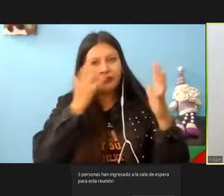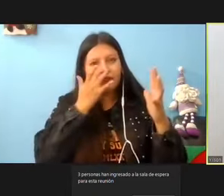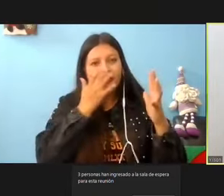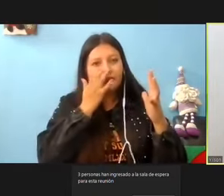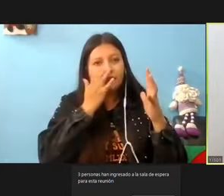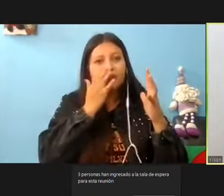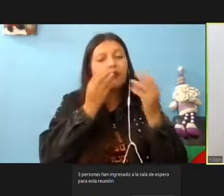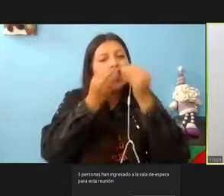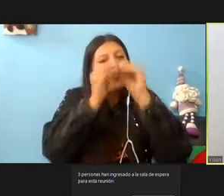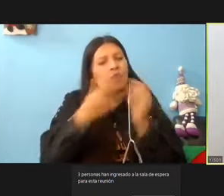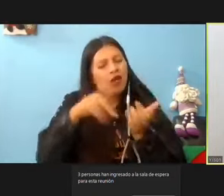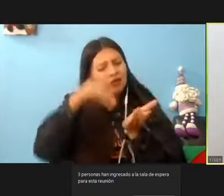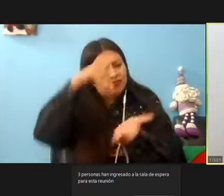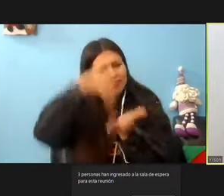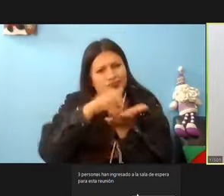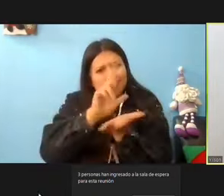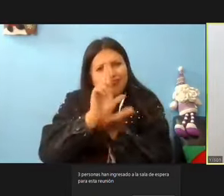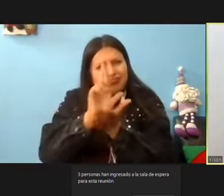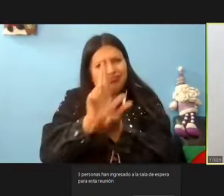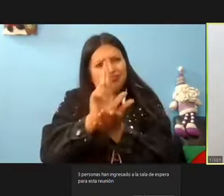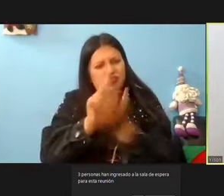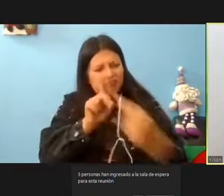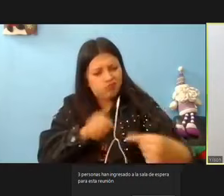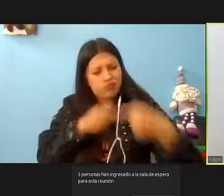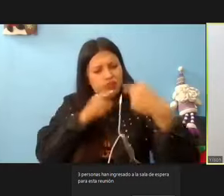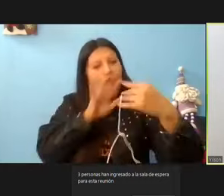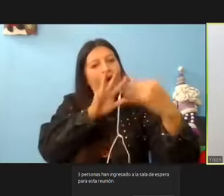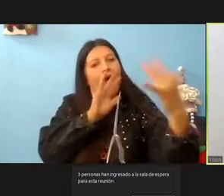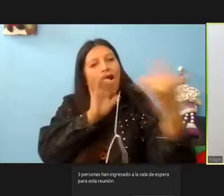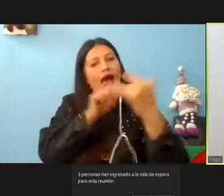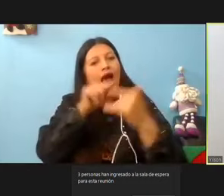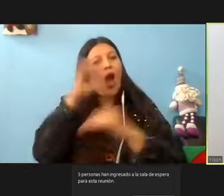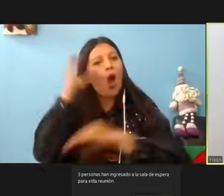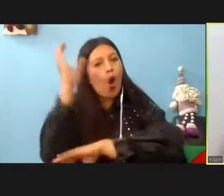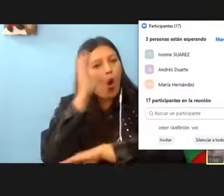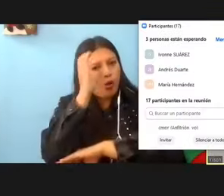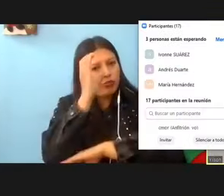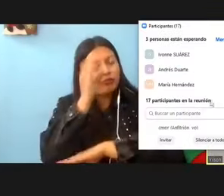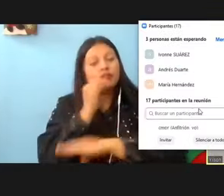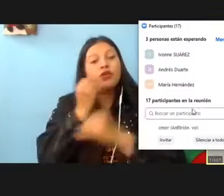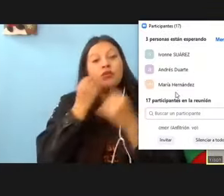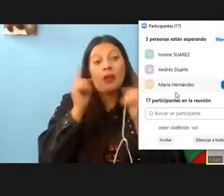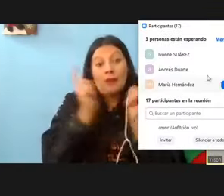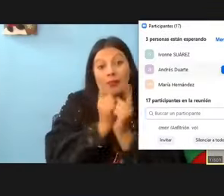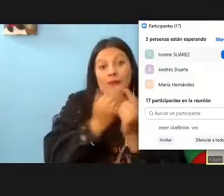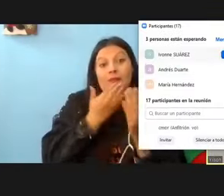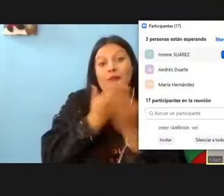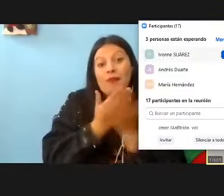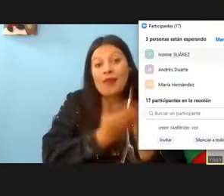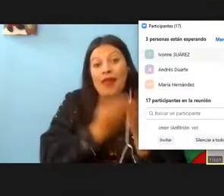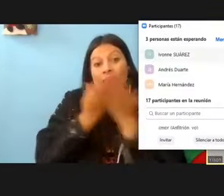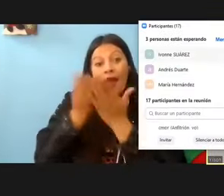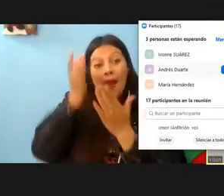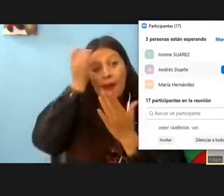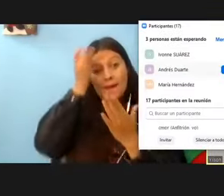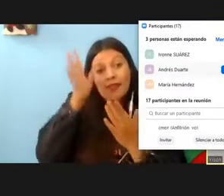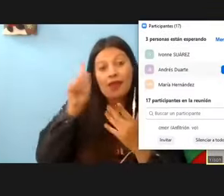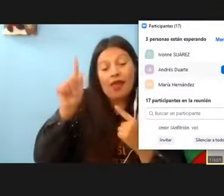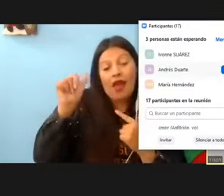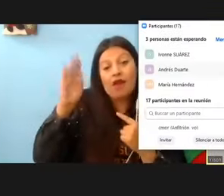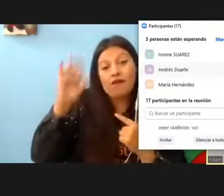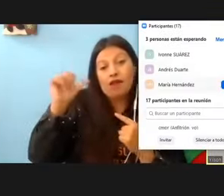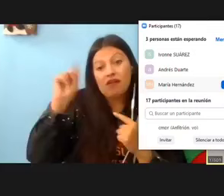mecanismos de resistencia contra la guerra en Colombia. Yo dejaría ahí, muchas gracias. No sé si Fabián quieras tú señalar algo